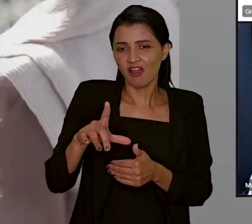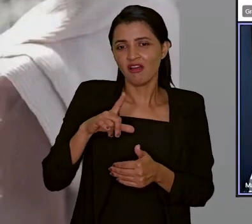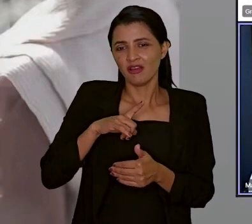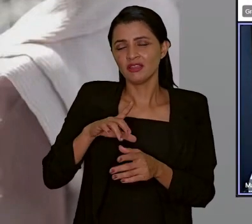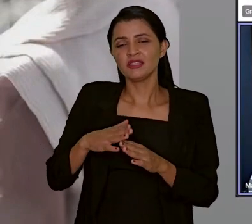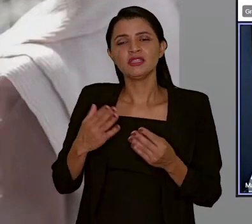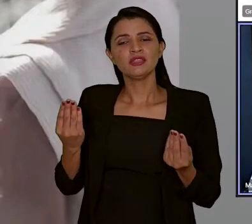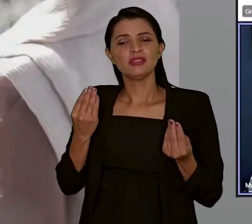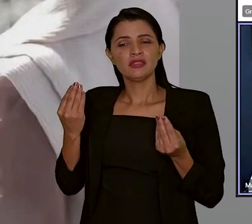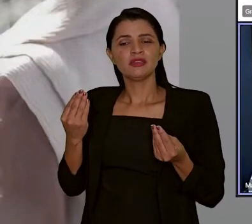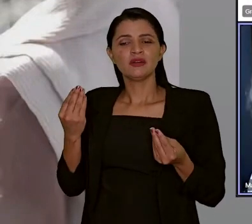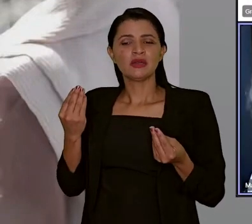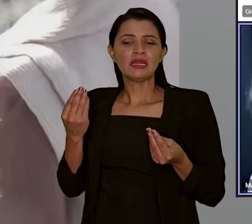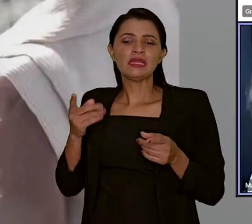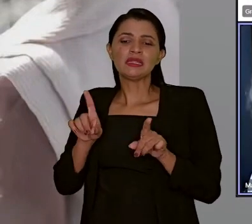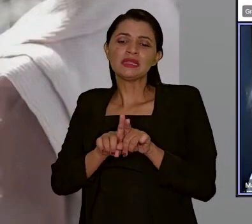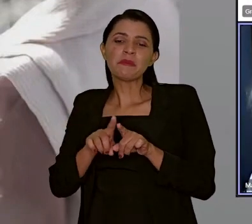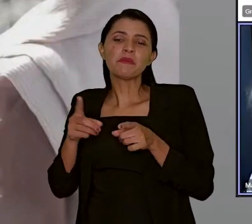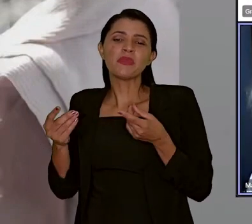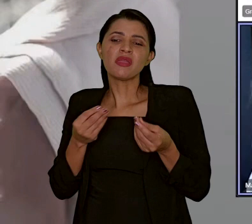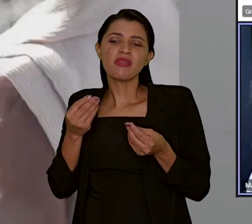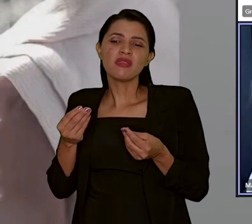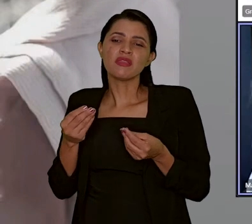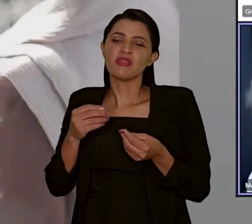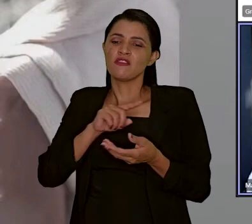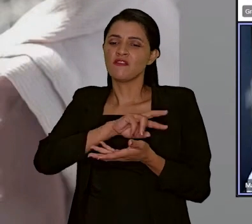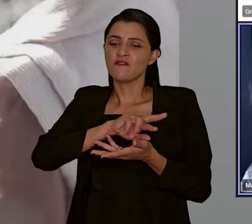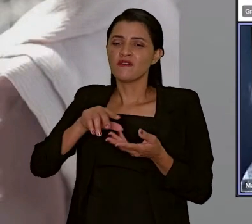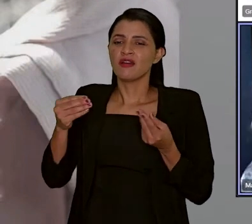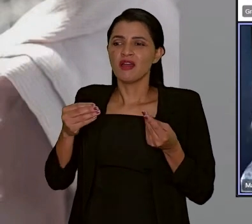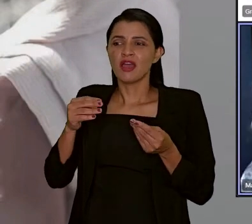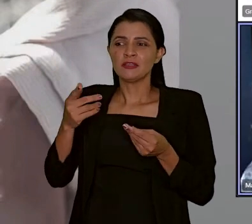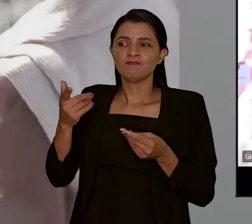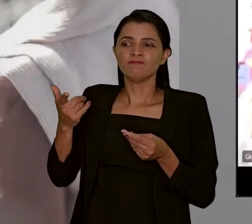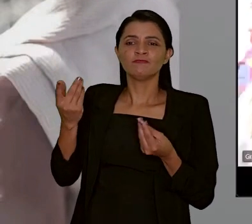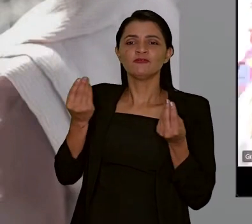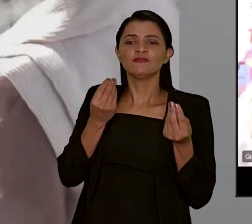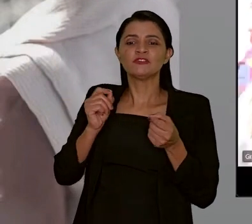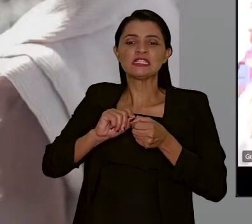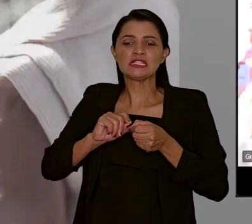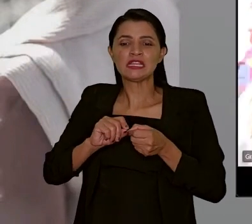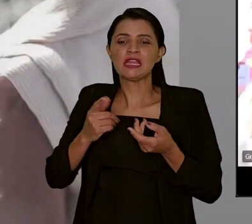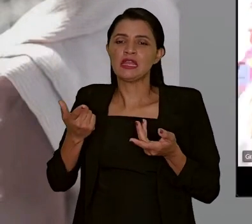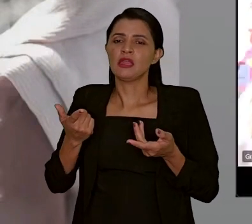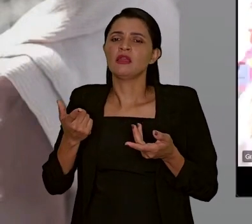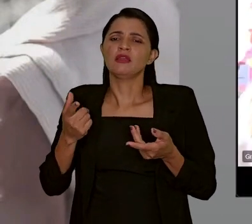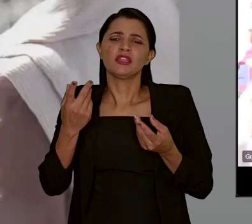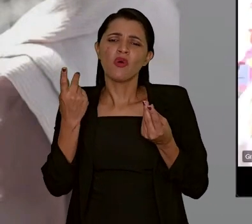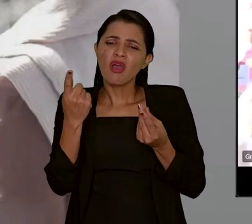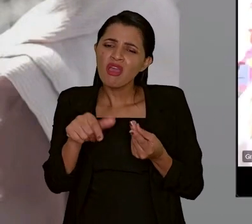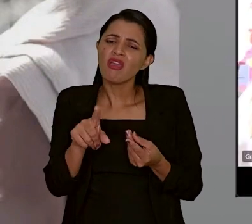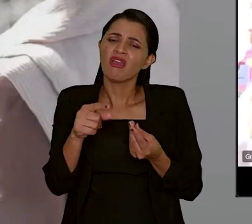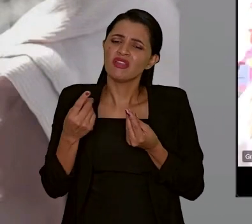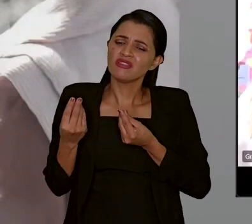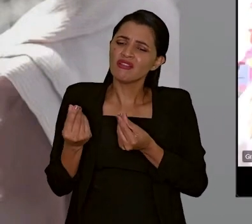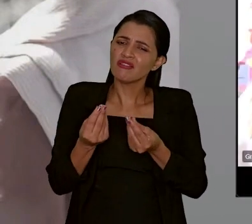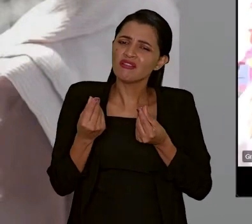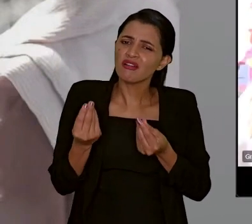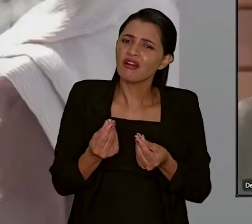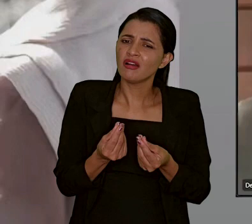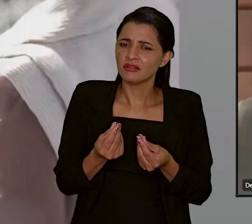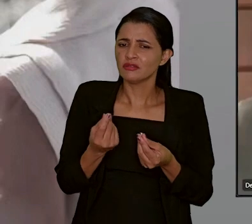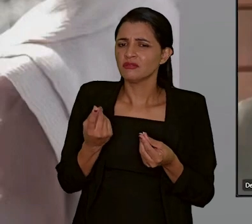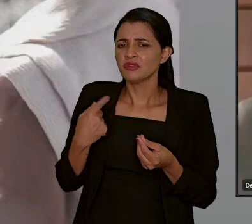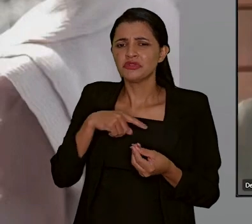ni tampoco en lo que va a resolver de fondo. Entonces, es tan delicado, y además como somos jueces, sabemos lo